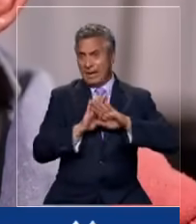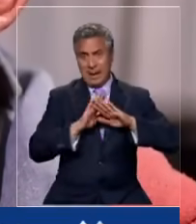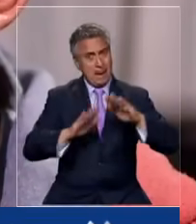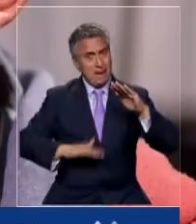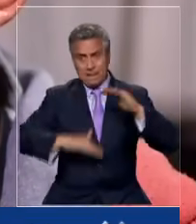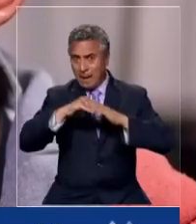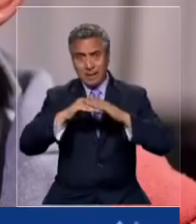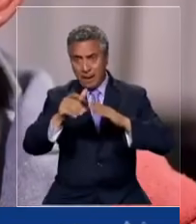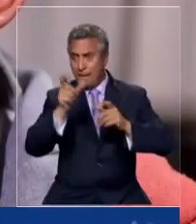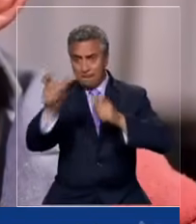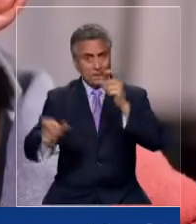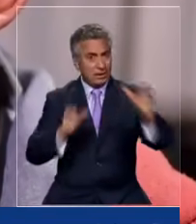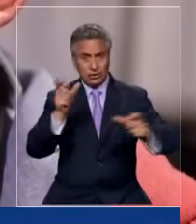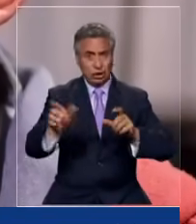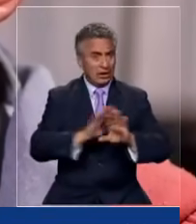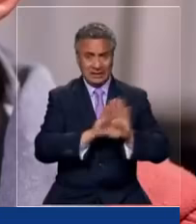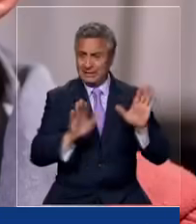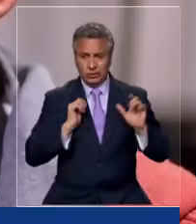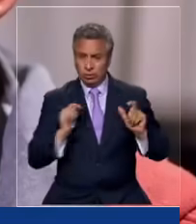el daño hacia las personas, pero